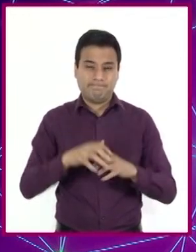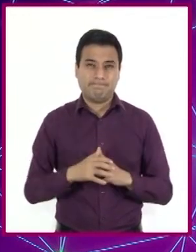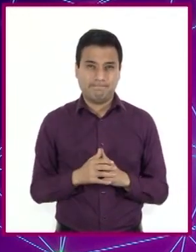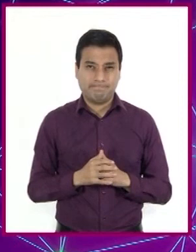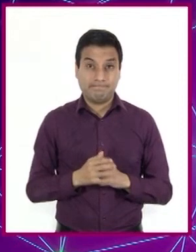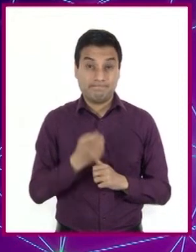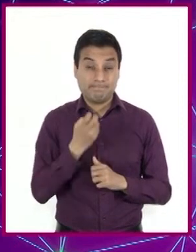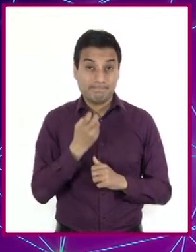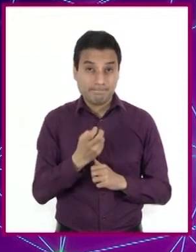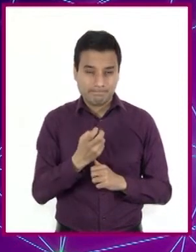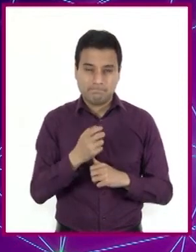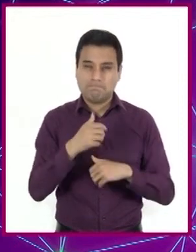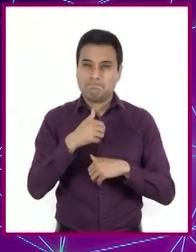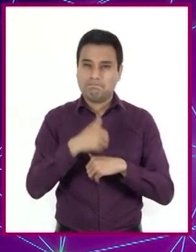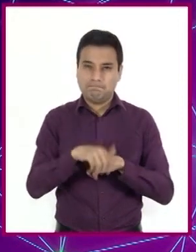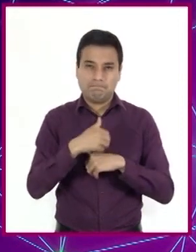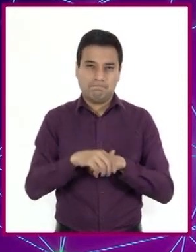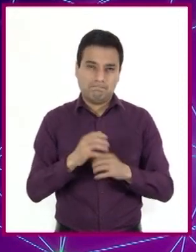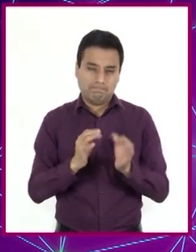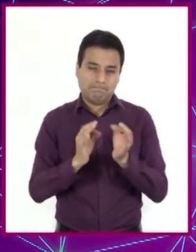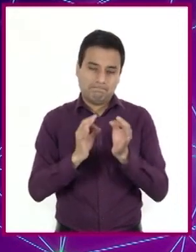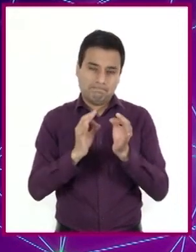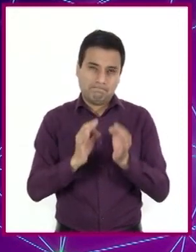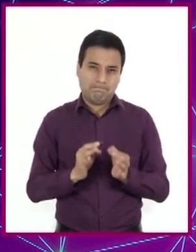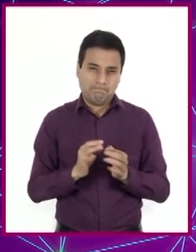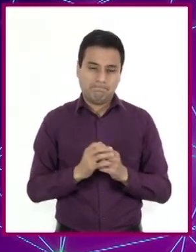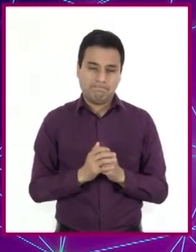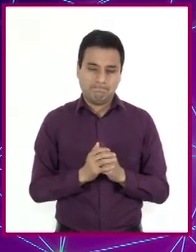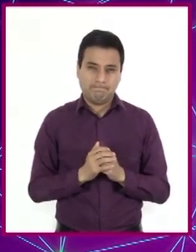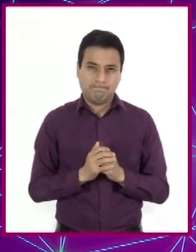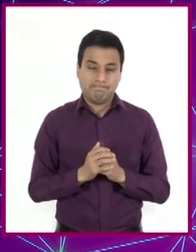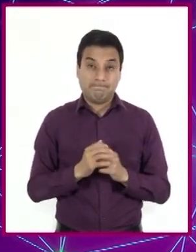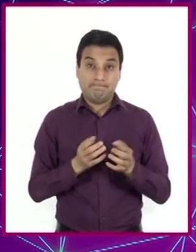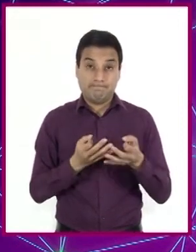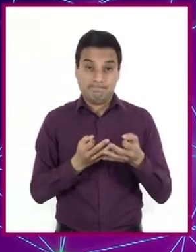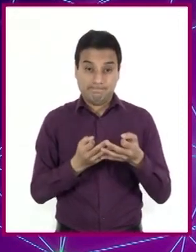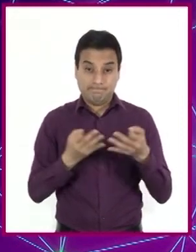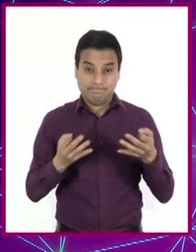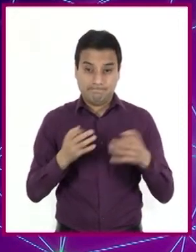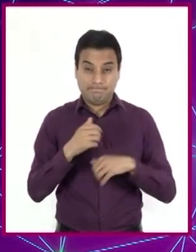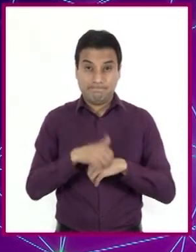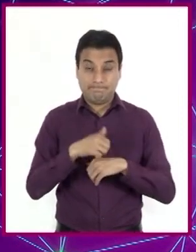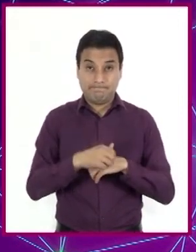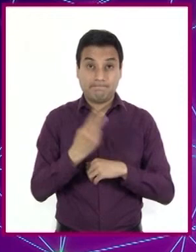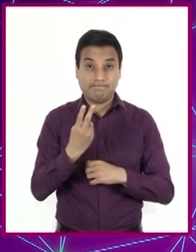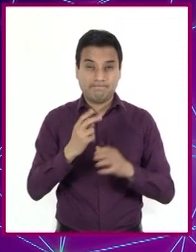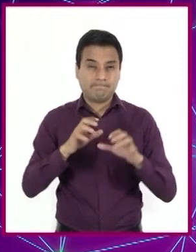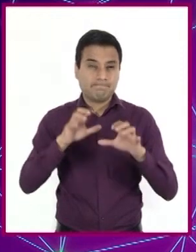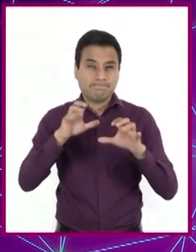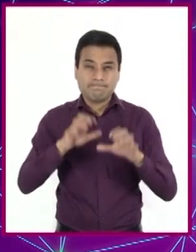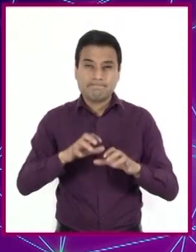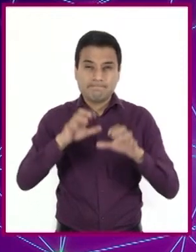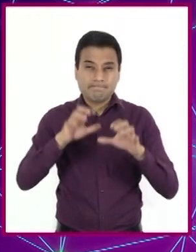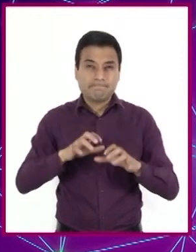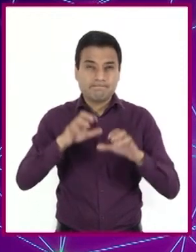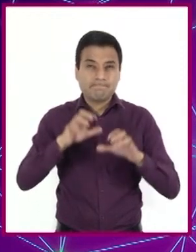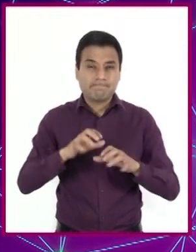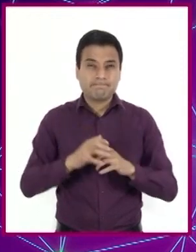Es un valor muy cercano a su media. En el terreno 2, nuevamente llueve por debajo de la